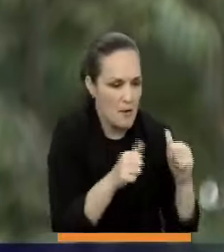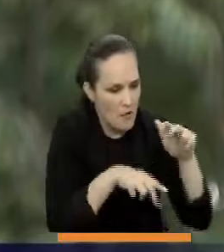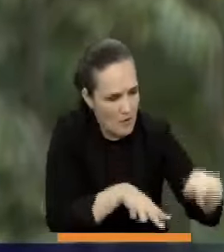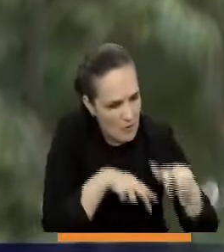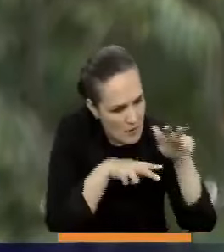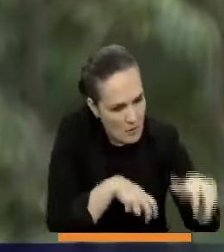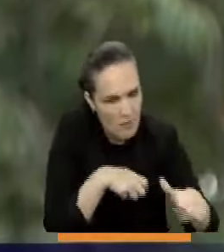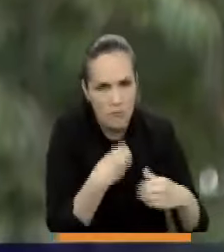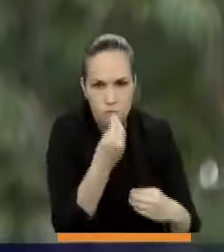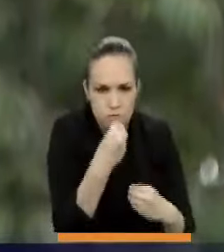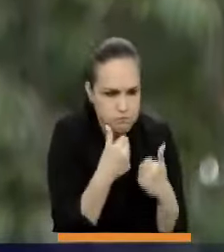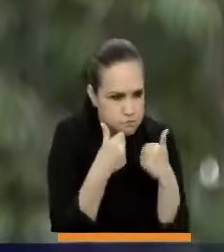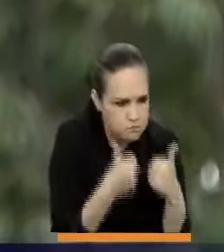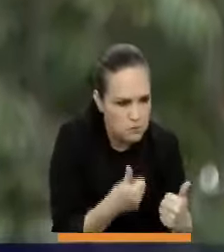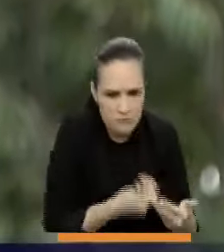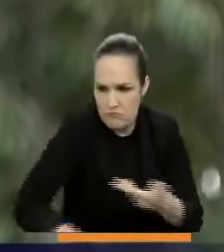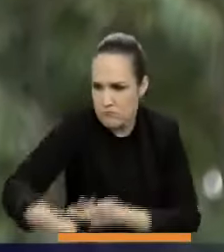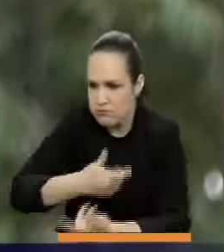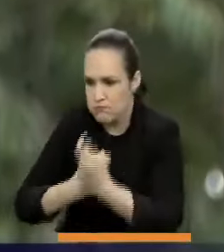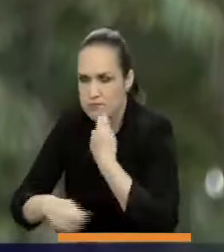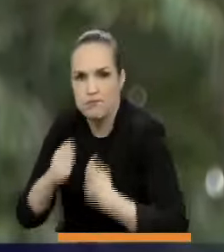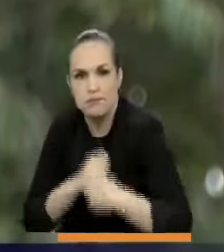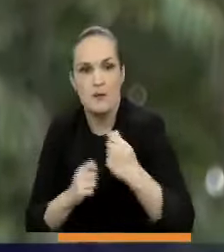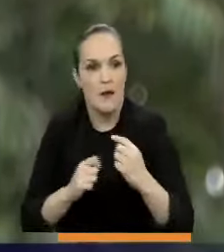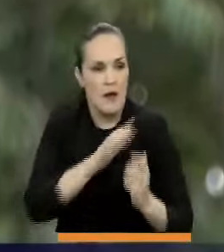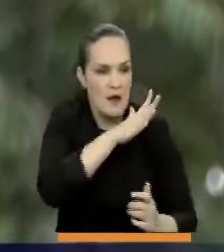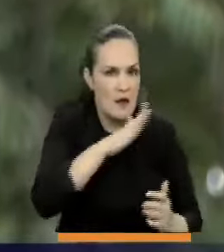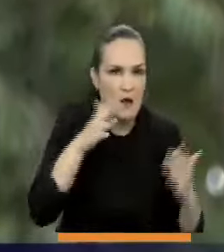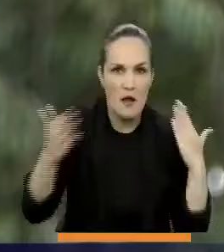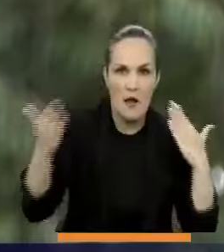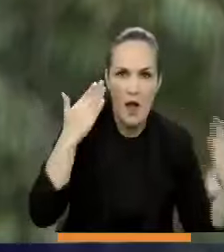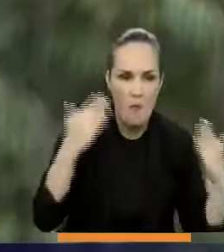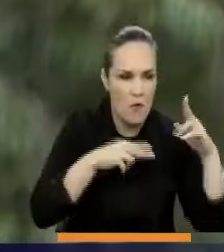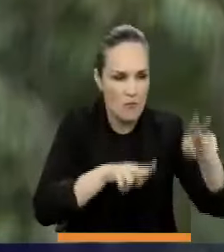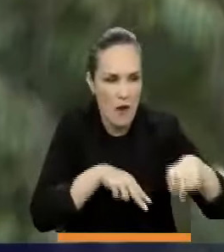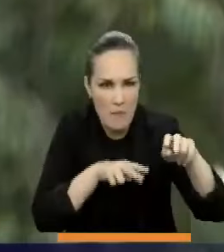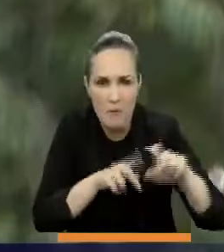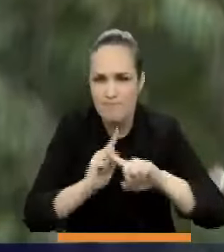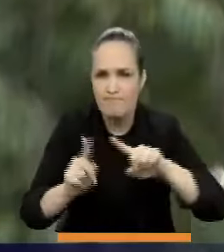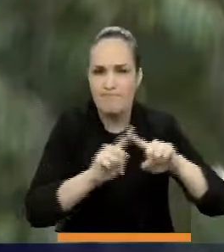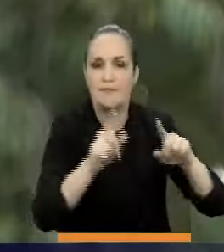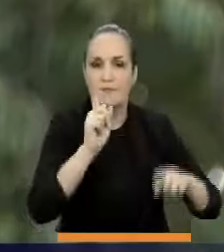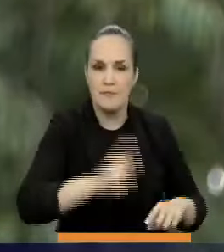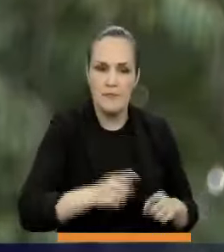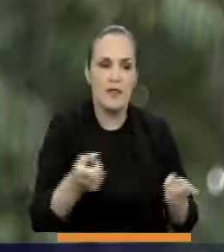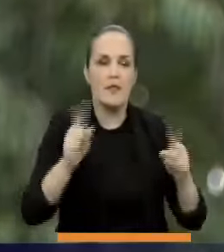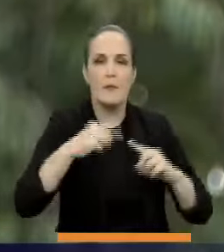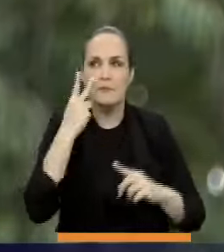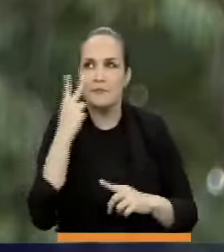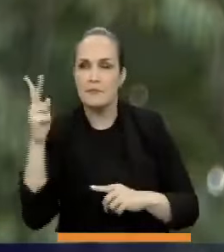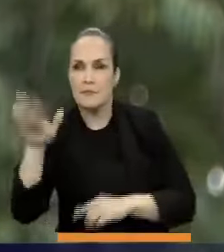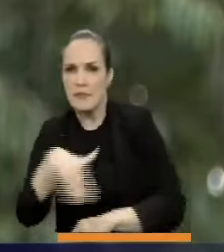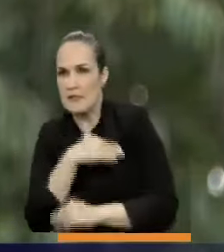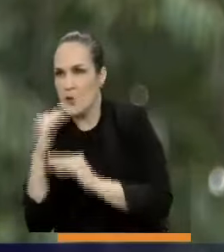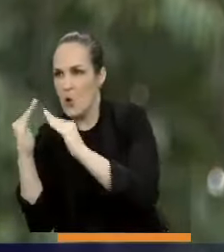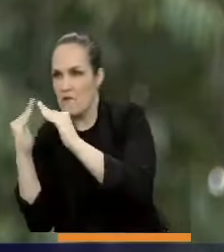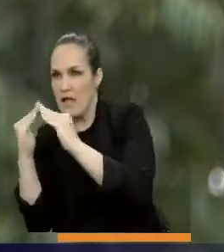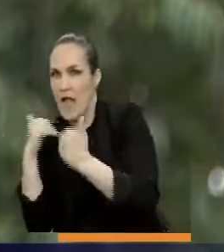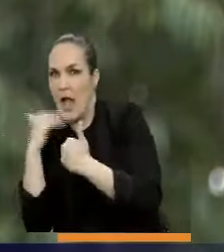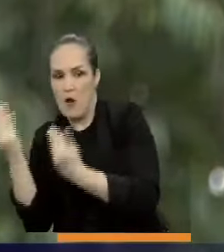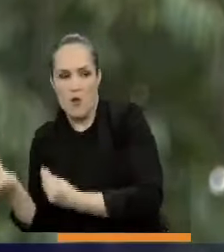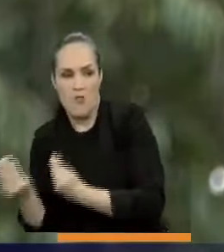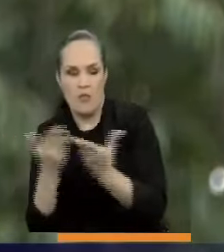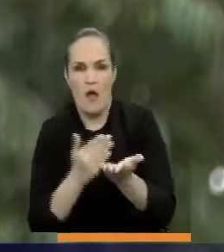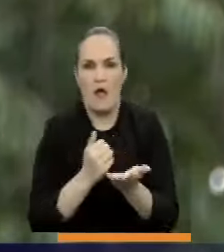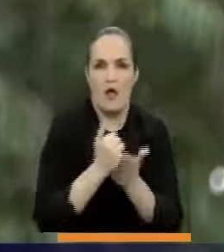con proyectos del campo y también para mirar cómo con el Ministerio de Vivienda logramos pues